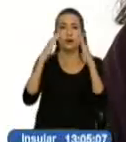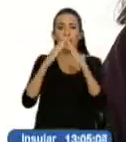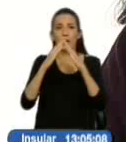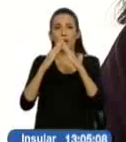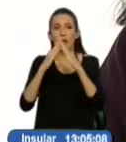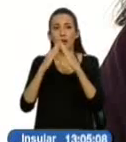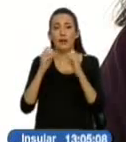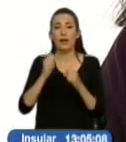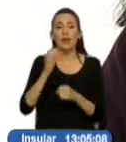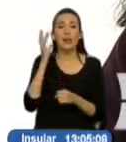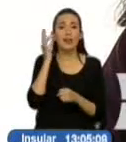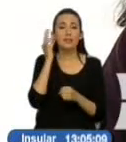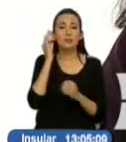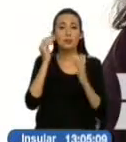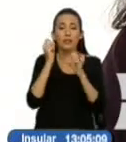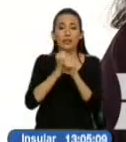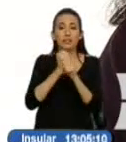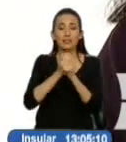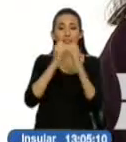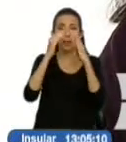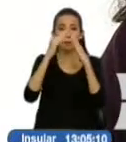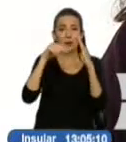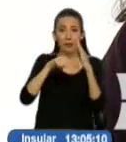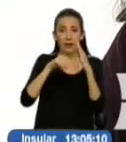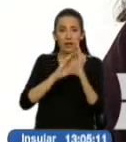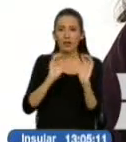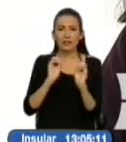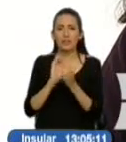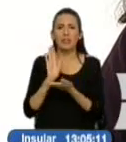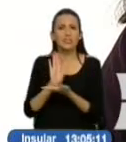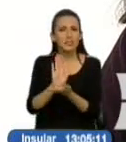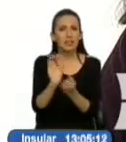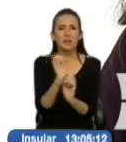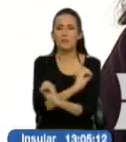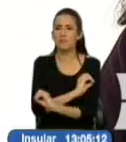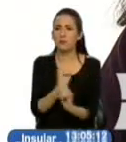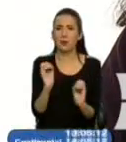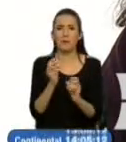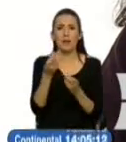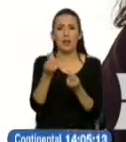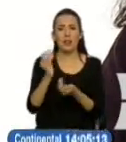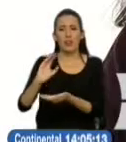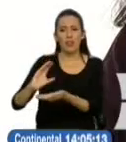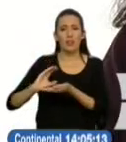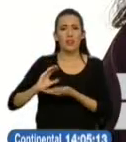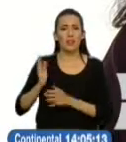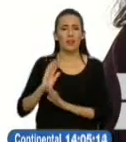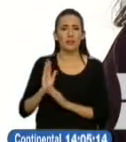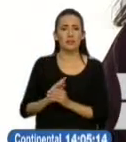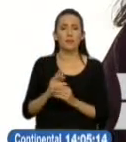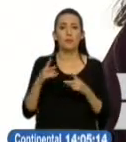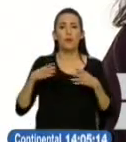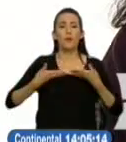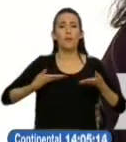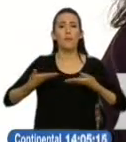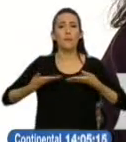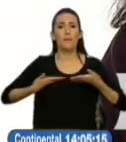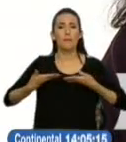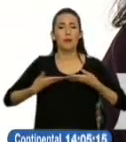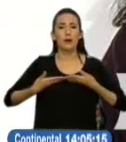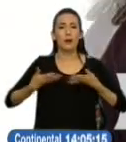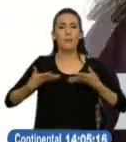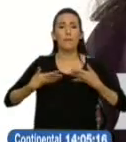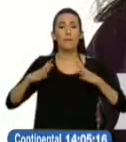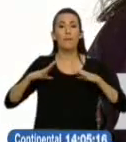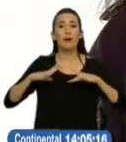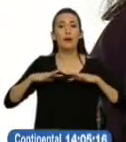se tenía lo que es el seguro social, no había los décimos, no había vacaciones, en horarios básicamente de 12 horas y hasta